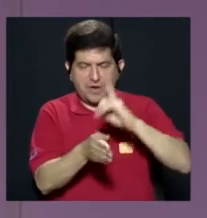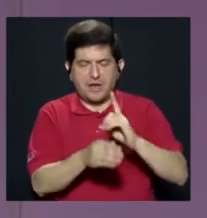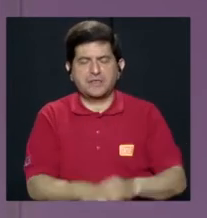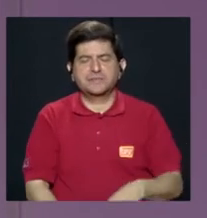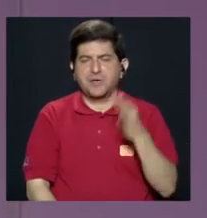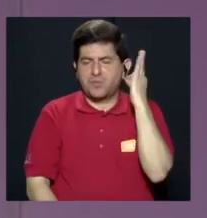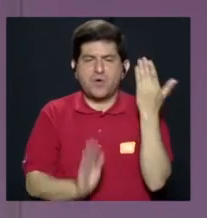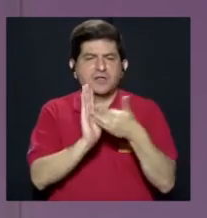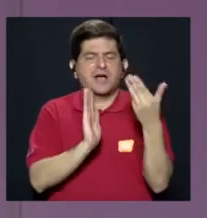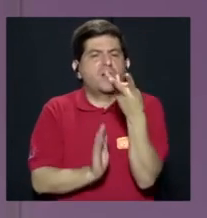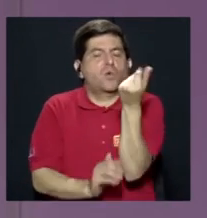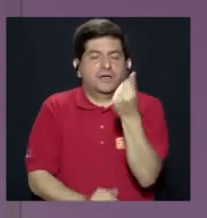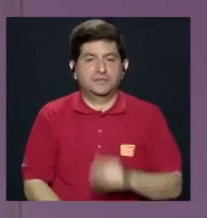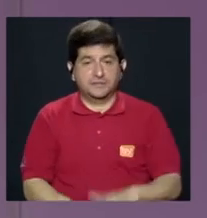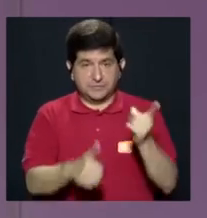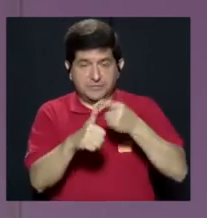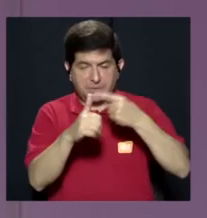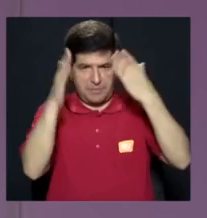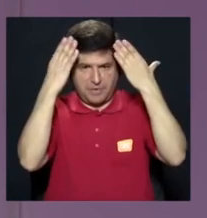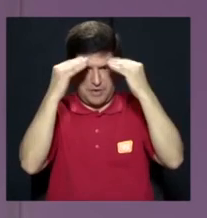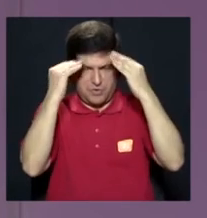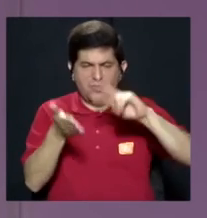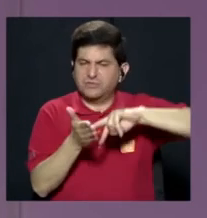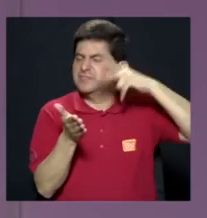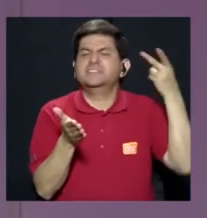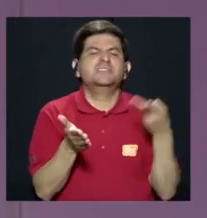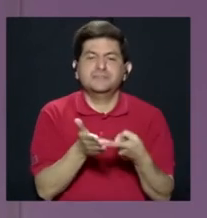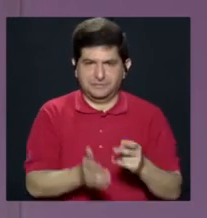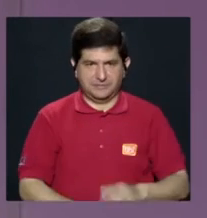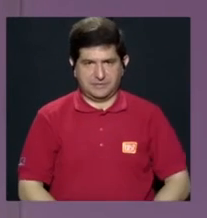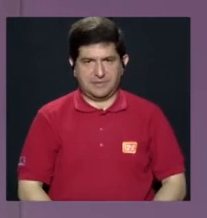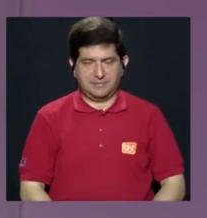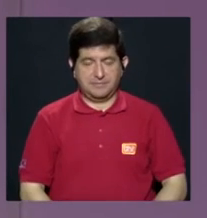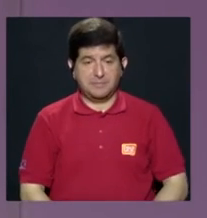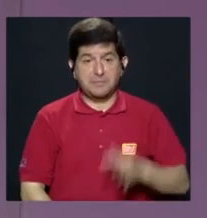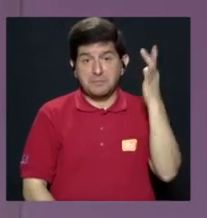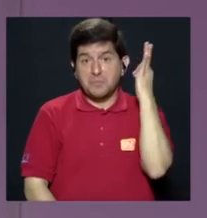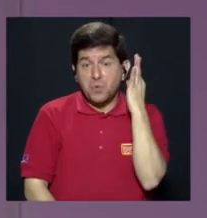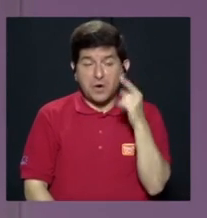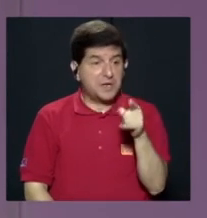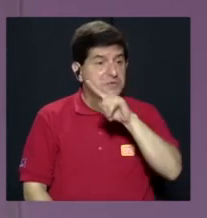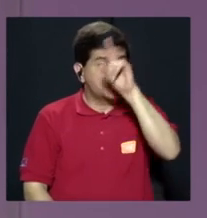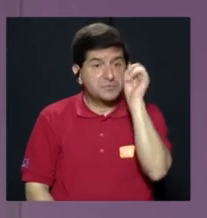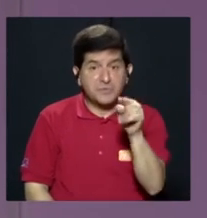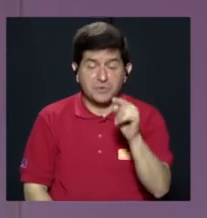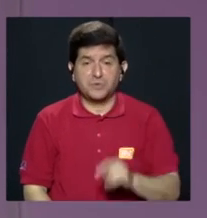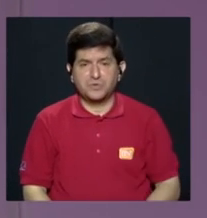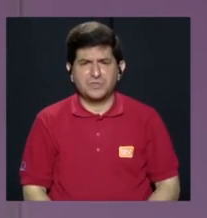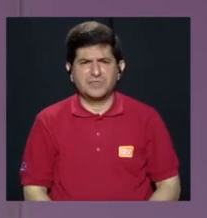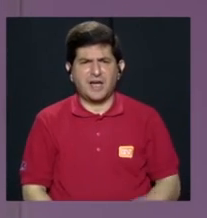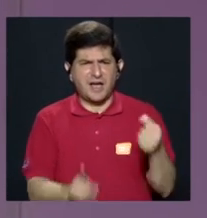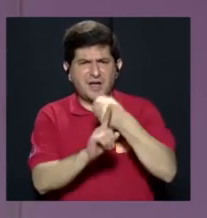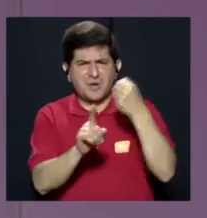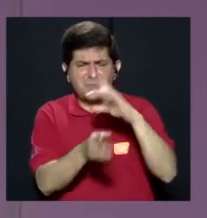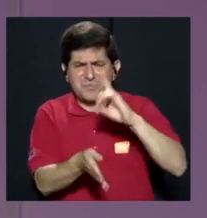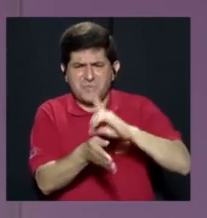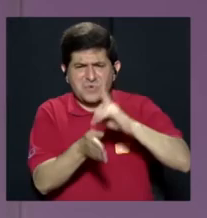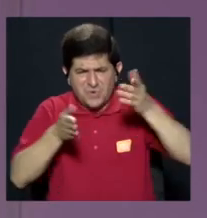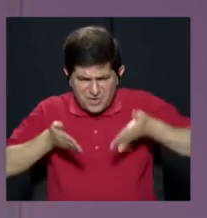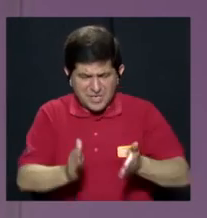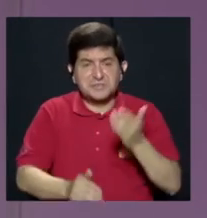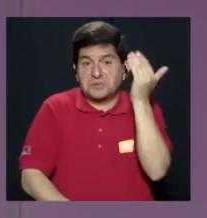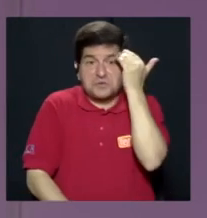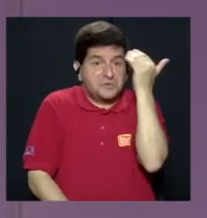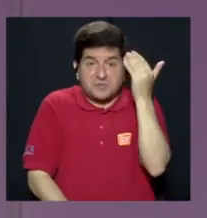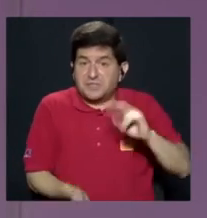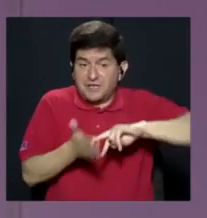que empezar más bien por informar a las mujeres qué es violencia obstétrica, porque muchas de las mujeres, usted le habla de violencia obstétrica y dice, no sé qué es, y